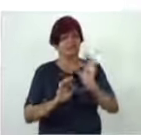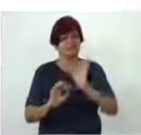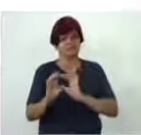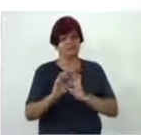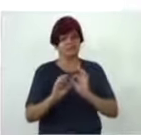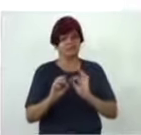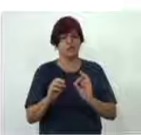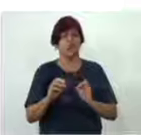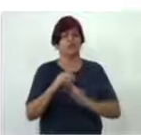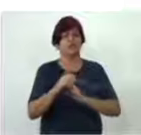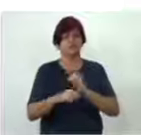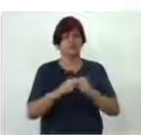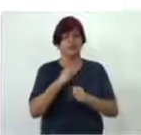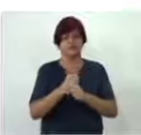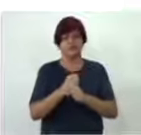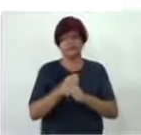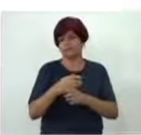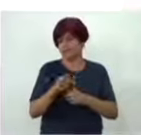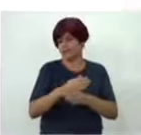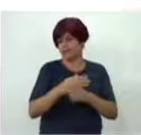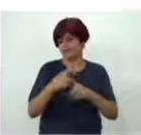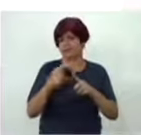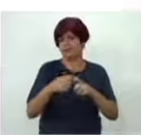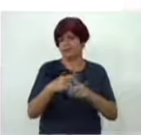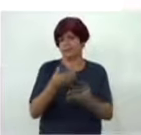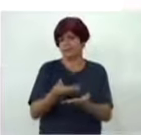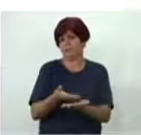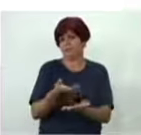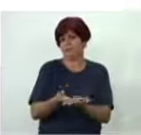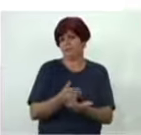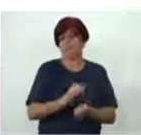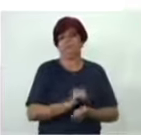selección para realizar las diferentes tareas que se le van a proponer.